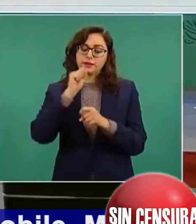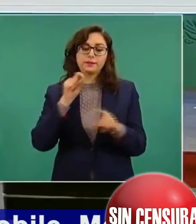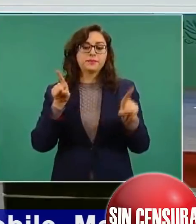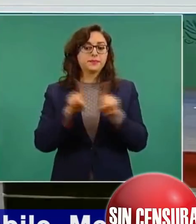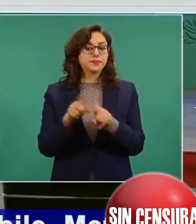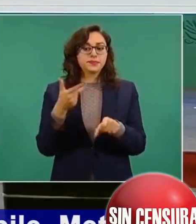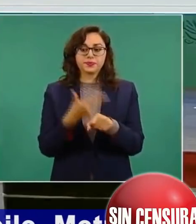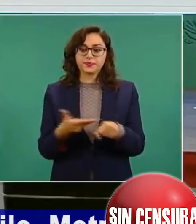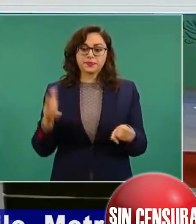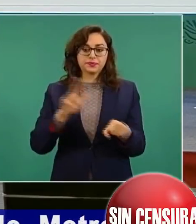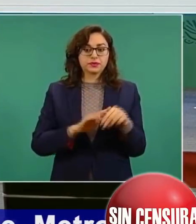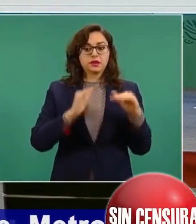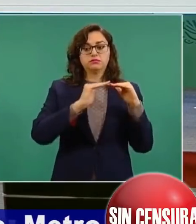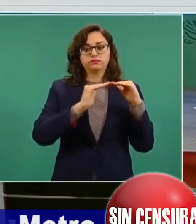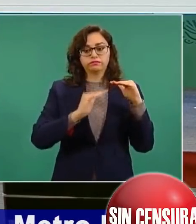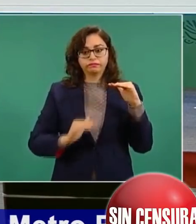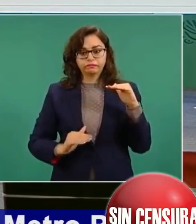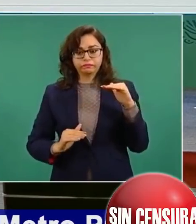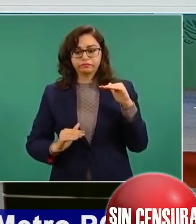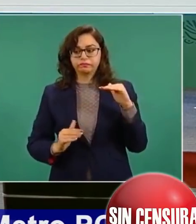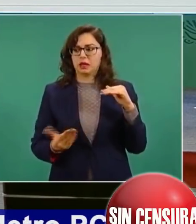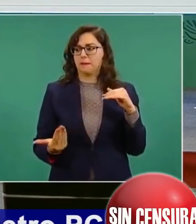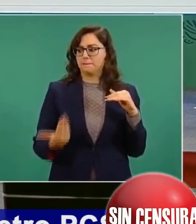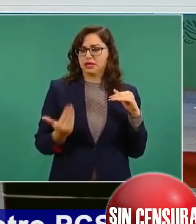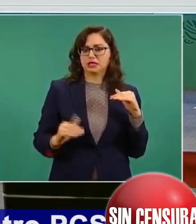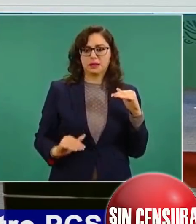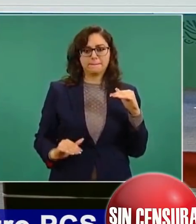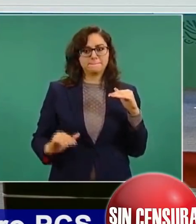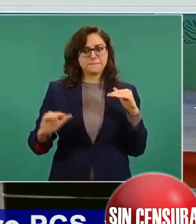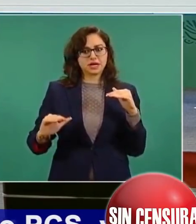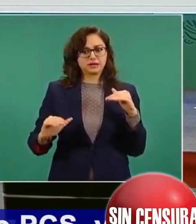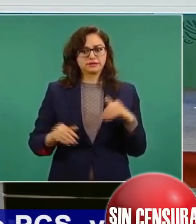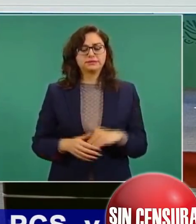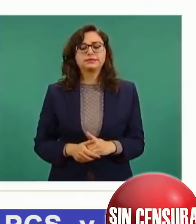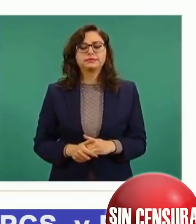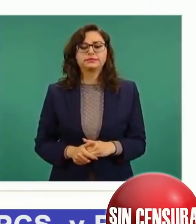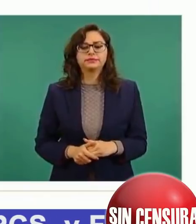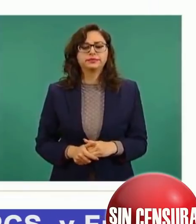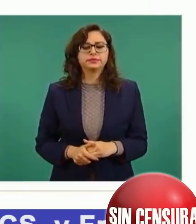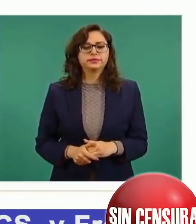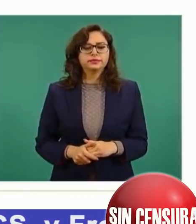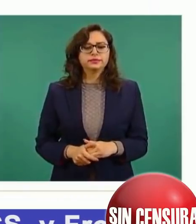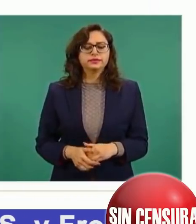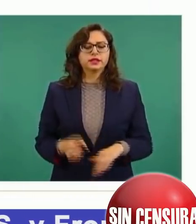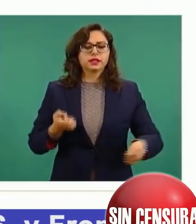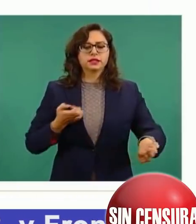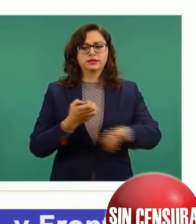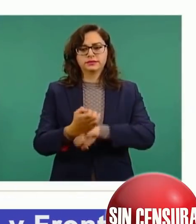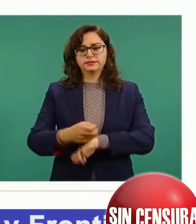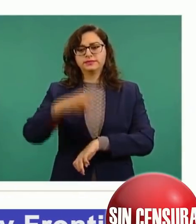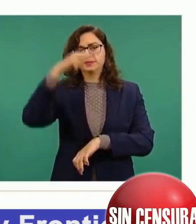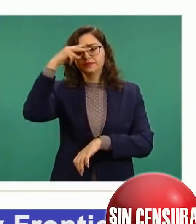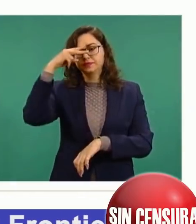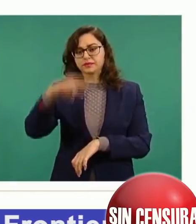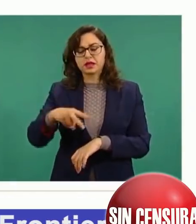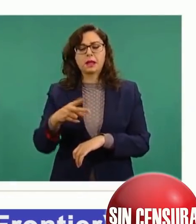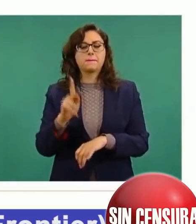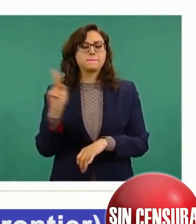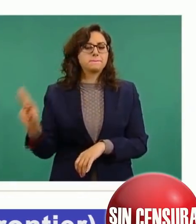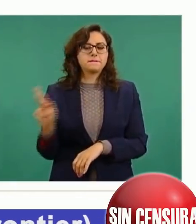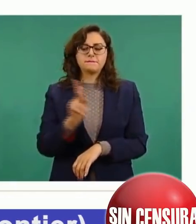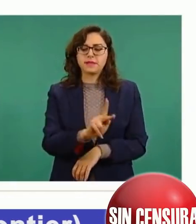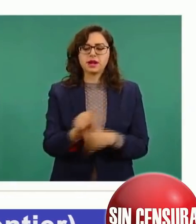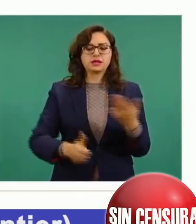hospitalización, descenso, y en las semanas más recientes ascenso. La siguiente. El Estado de México sigue un patrón muy semejante al de la